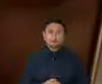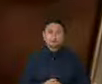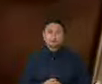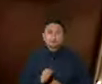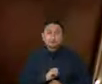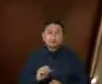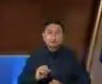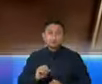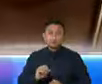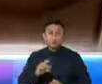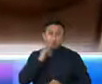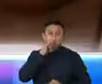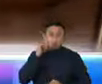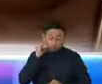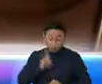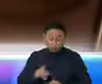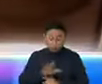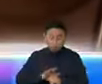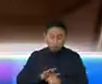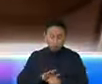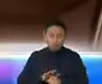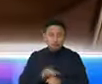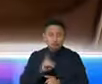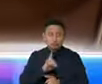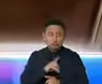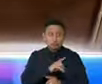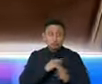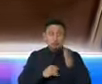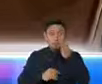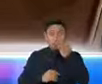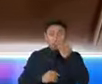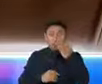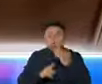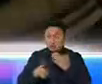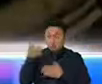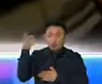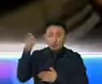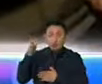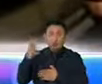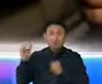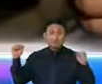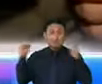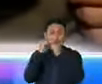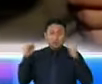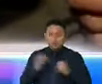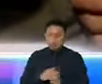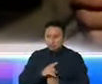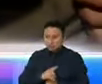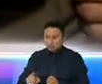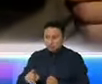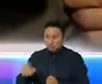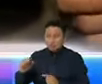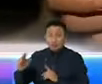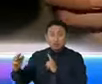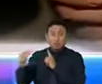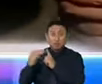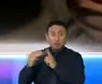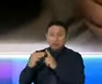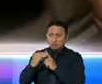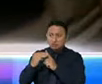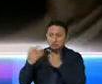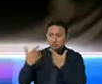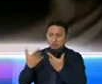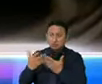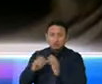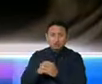solo los pequeños los acosados. Una madre denunció al profesor de educación física de hacerle propuestas extracurriculares,